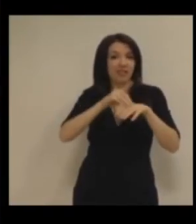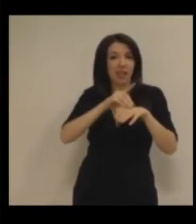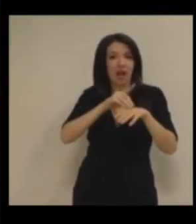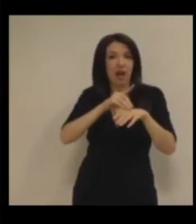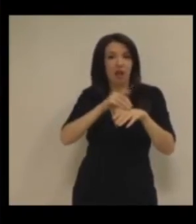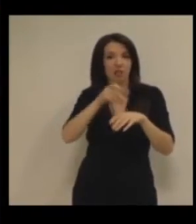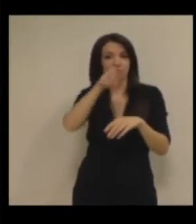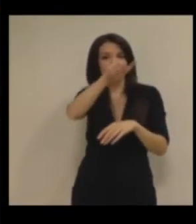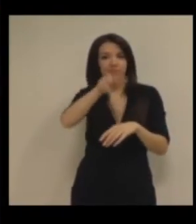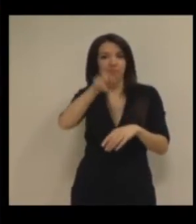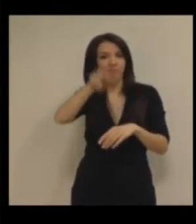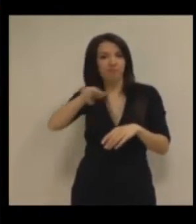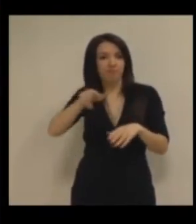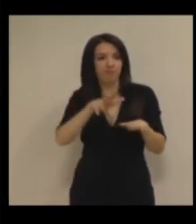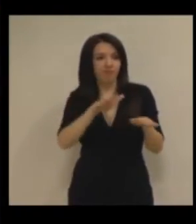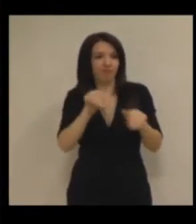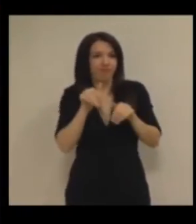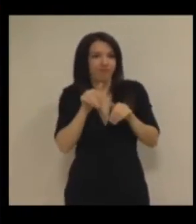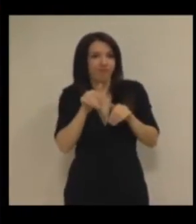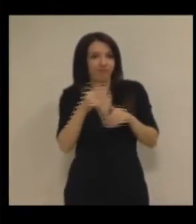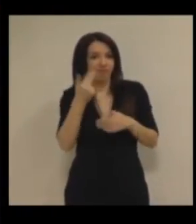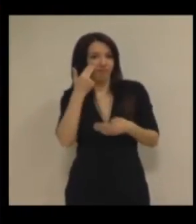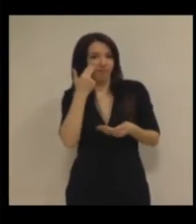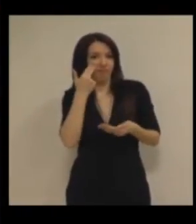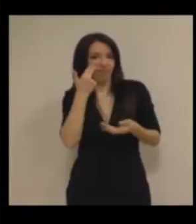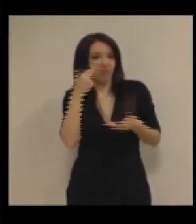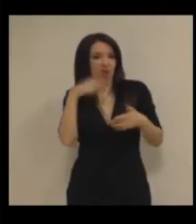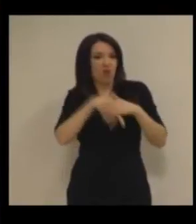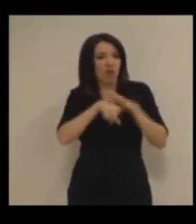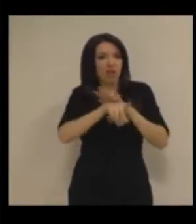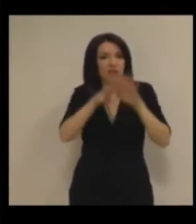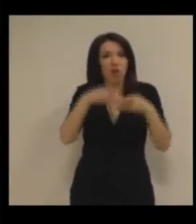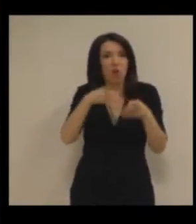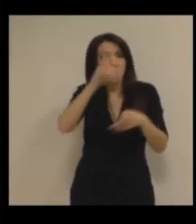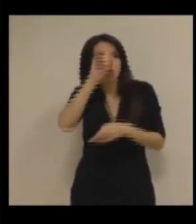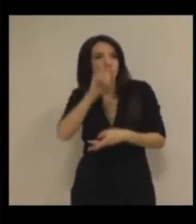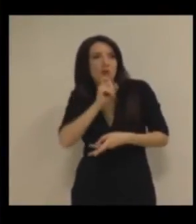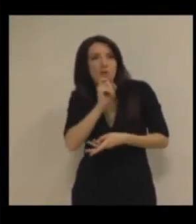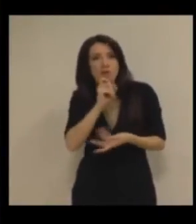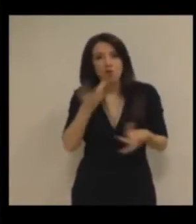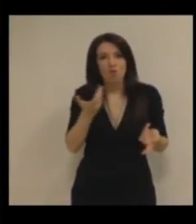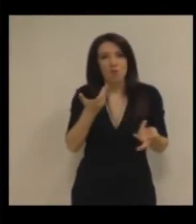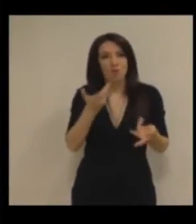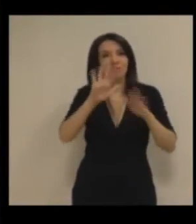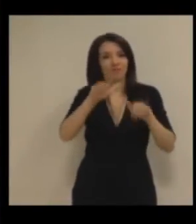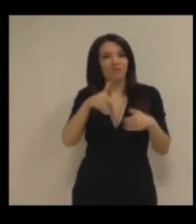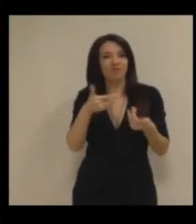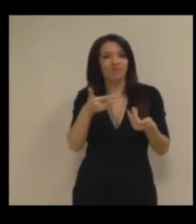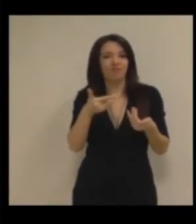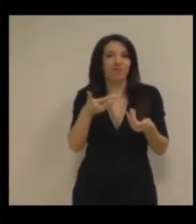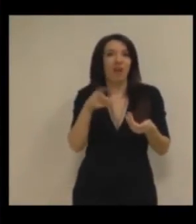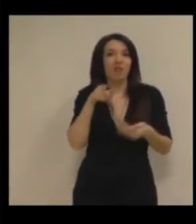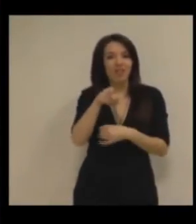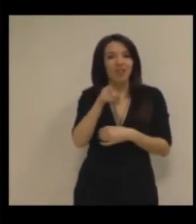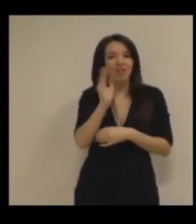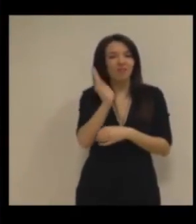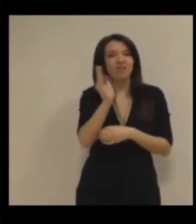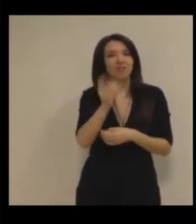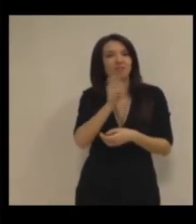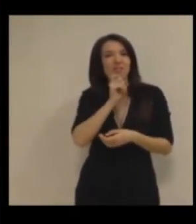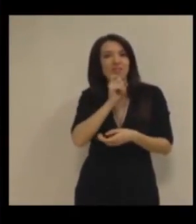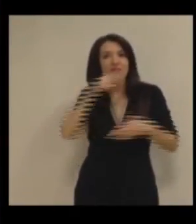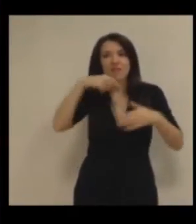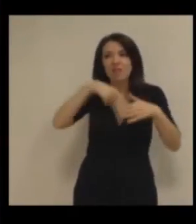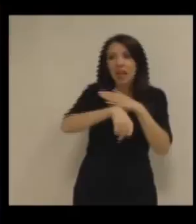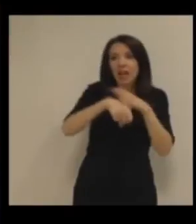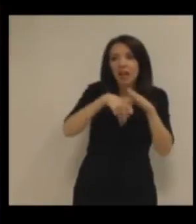se retraen de hacer esas gestiones telemáticas o no saben cómo hacerlas, pues les hacía mucho más difícil hacer algún tipo